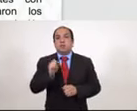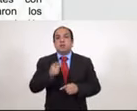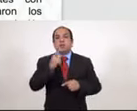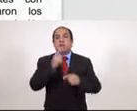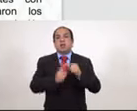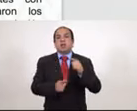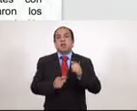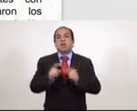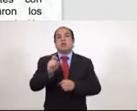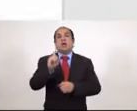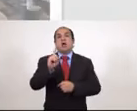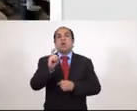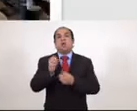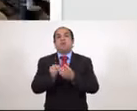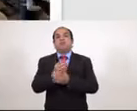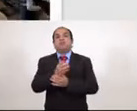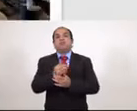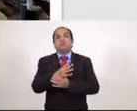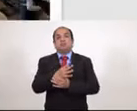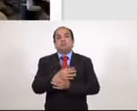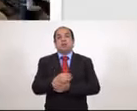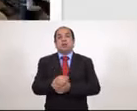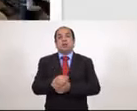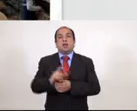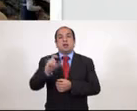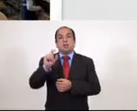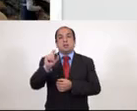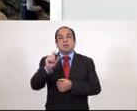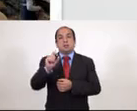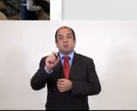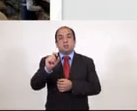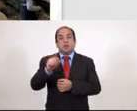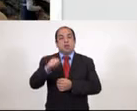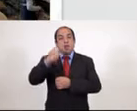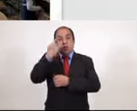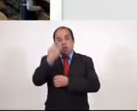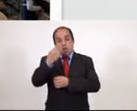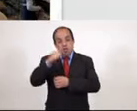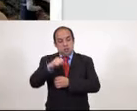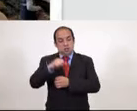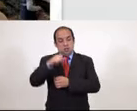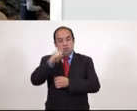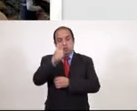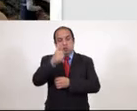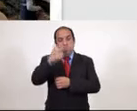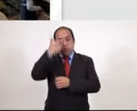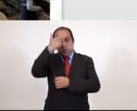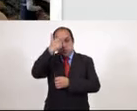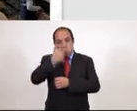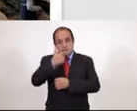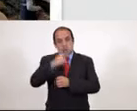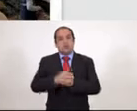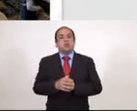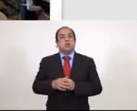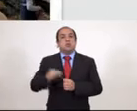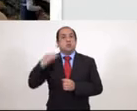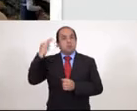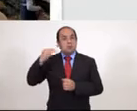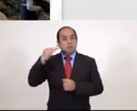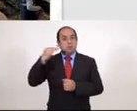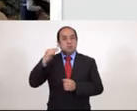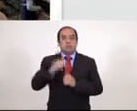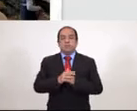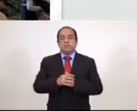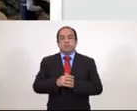de fugas. 23 horas del martes 29 de junio. Ya